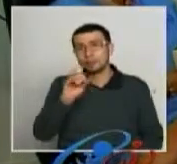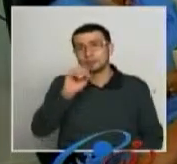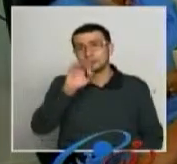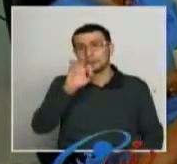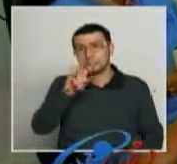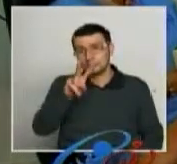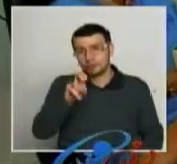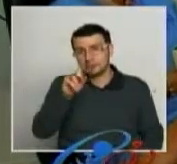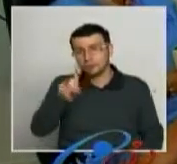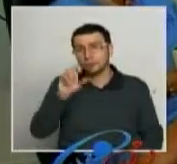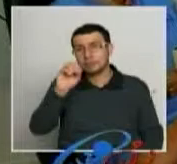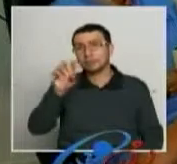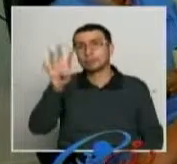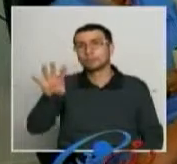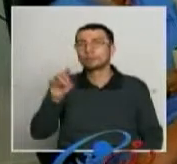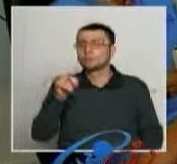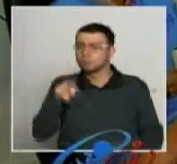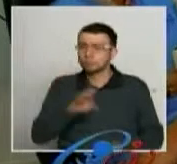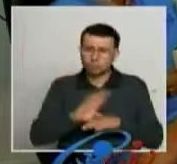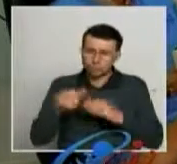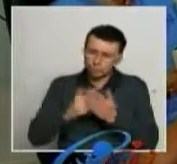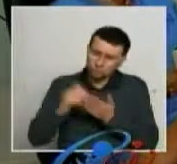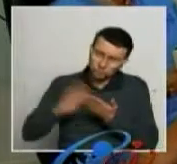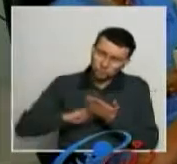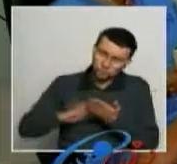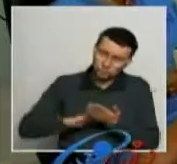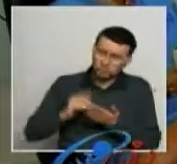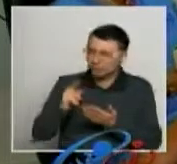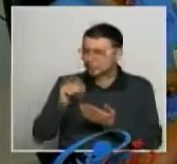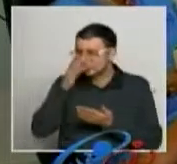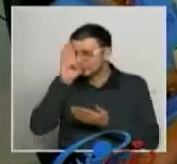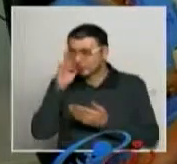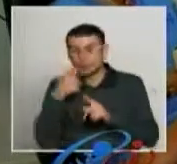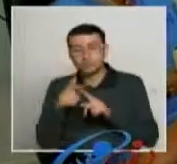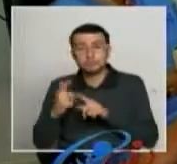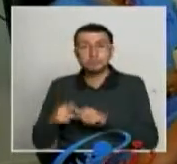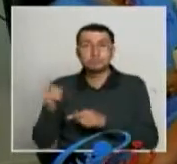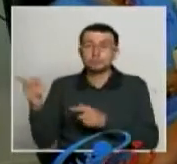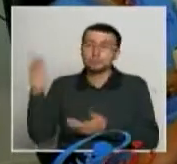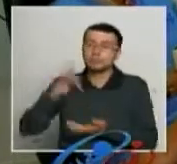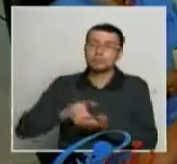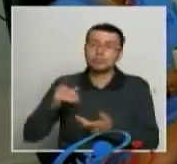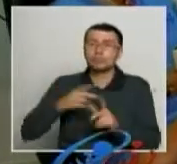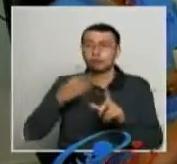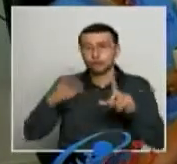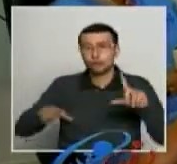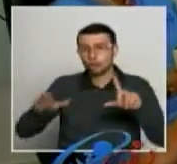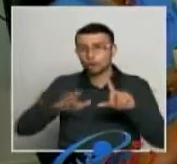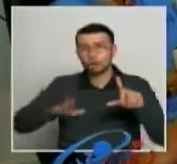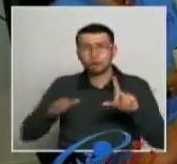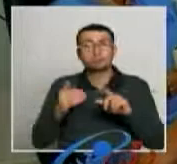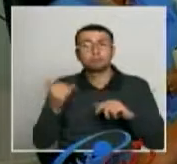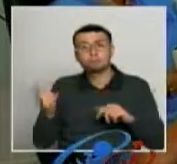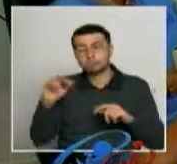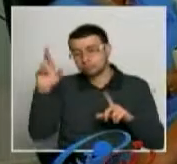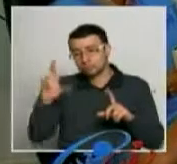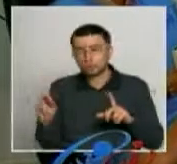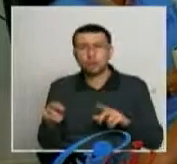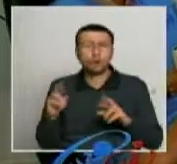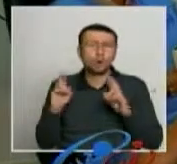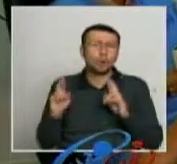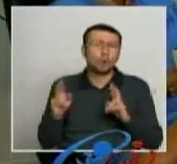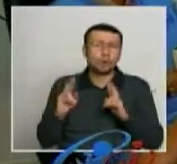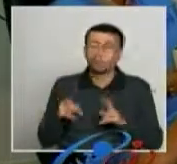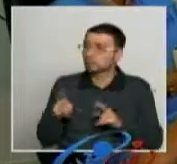330-7104. Ellos podrán resolver todas estas inquietudes. Esto es en La Pradera, en Dos Quebradas, en Risaralda. Ojalá esto sea